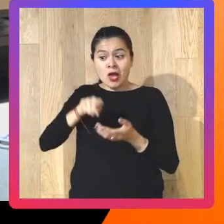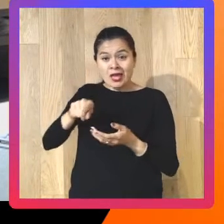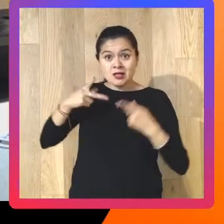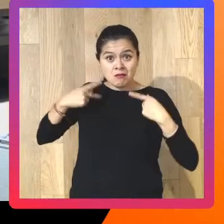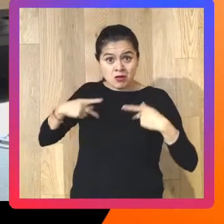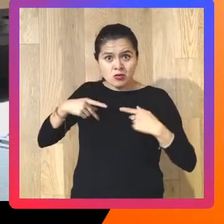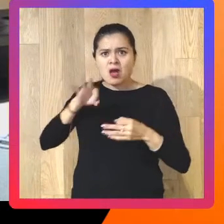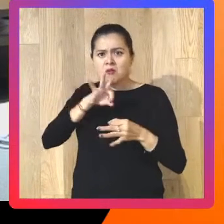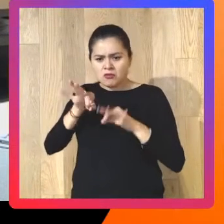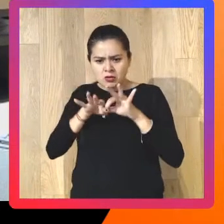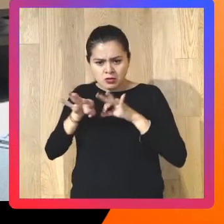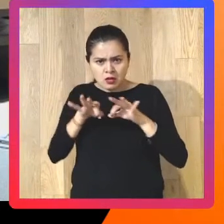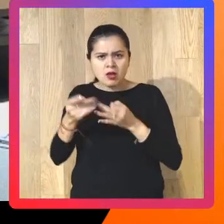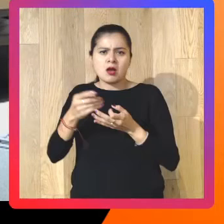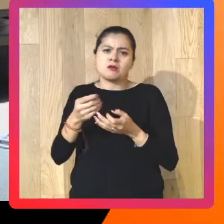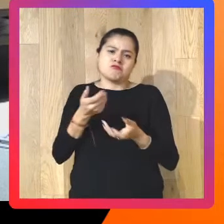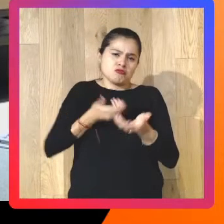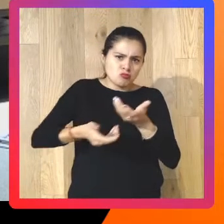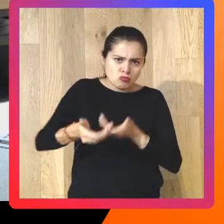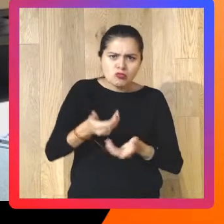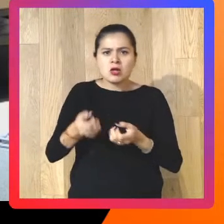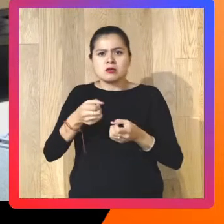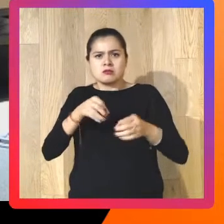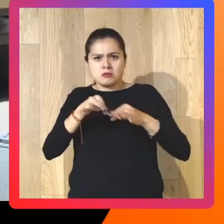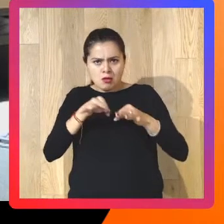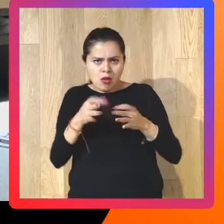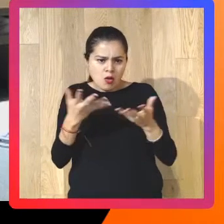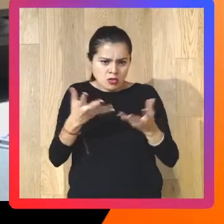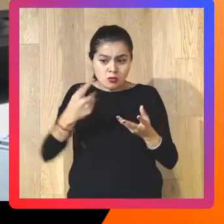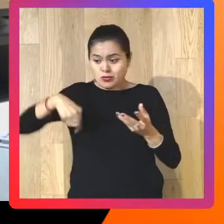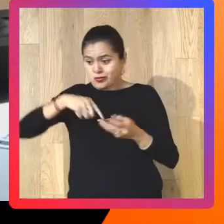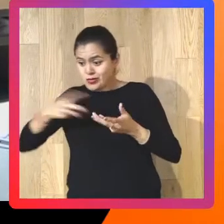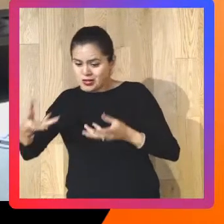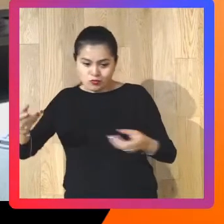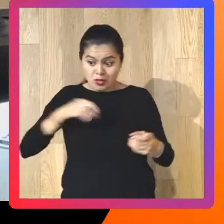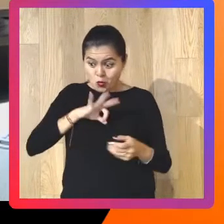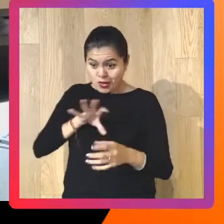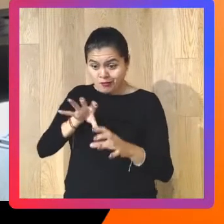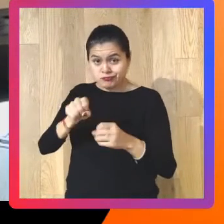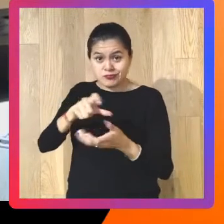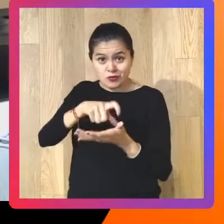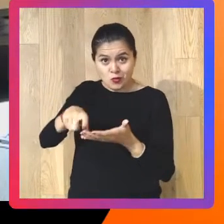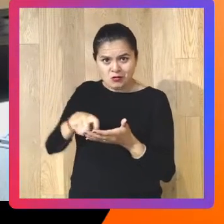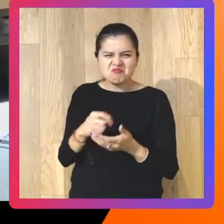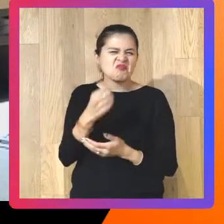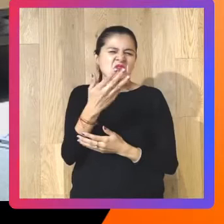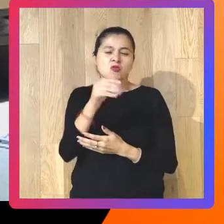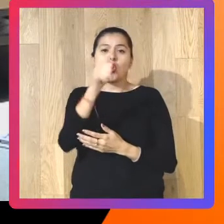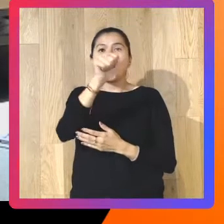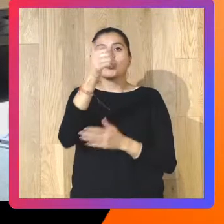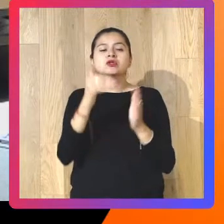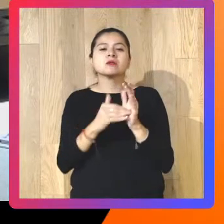pueda comprar los productos y servicios que nosotros hacemos. Y ahí llegamos a la cifra de alrededor de 11,400.